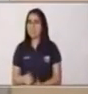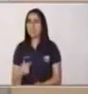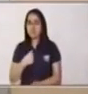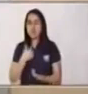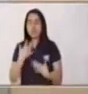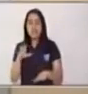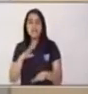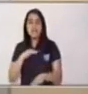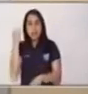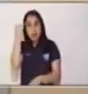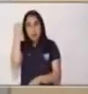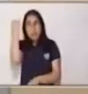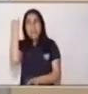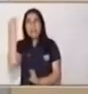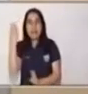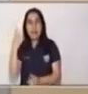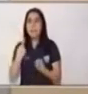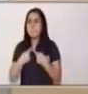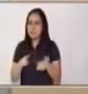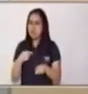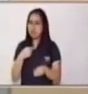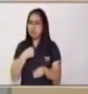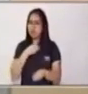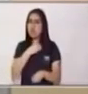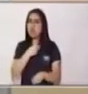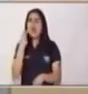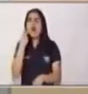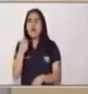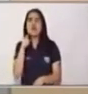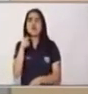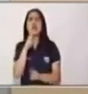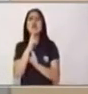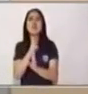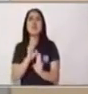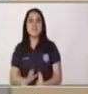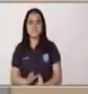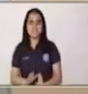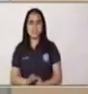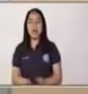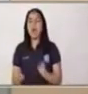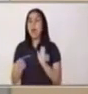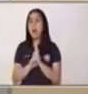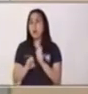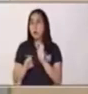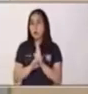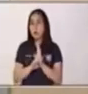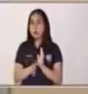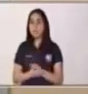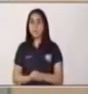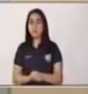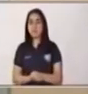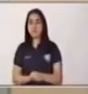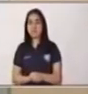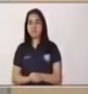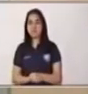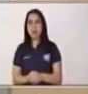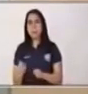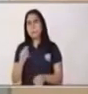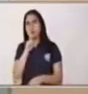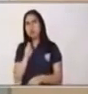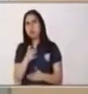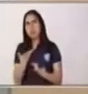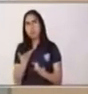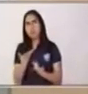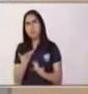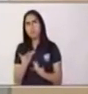formular preguntas tener en cuenta algunas características, como por ejemplo la edad, a quién o a qué persona de qué